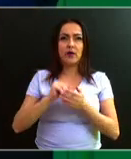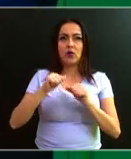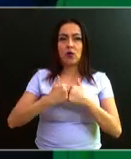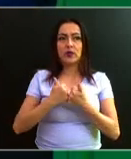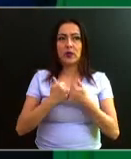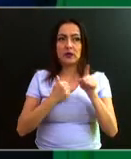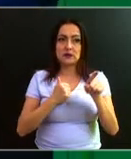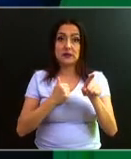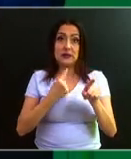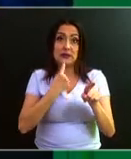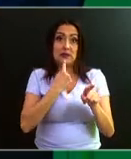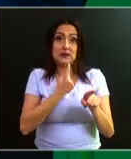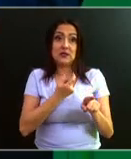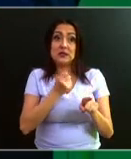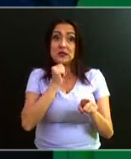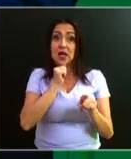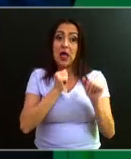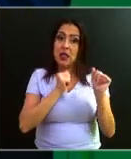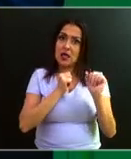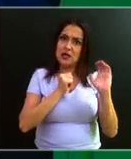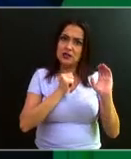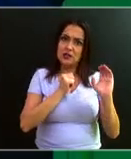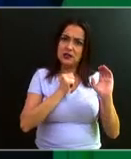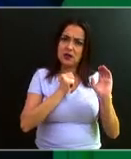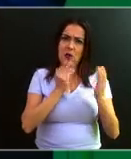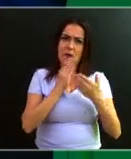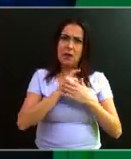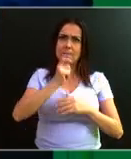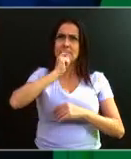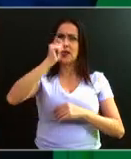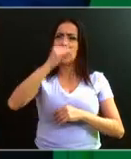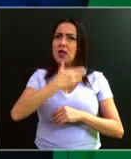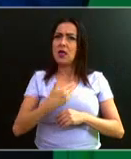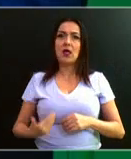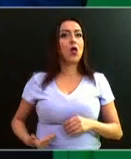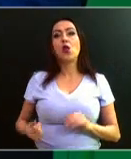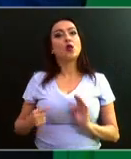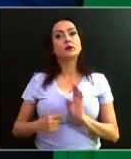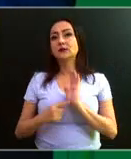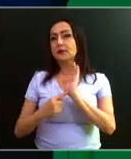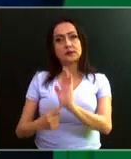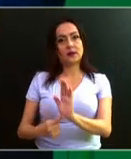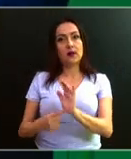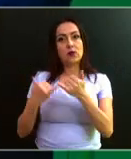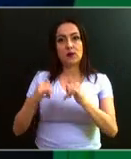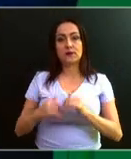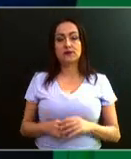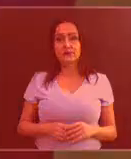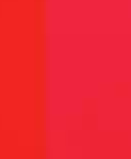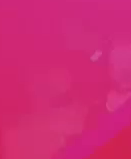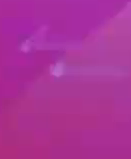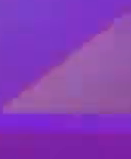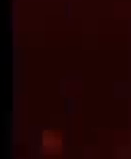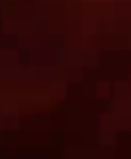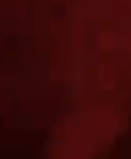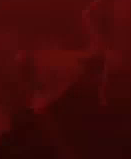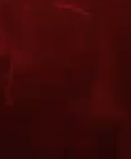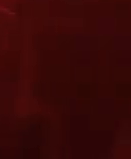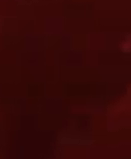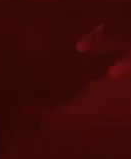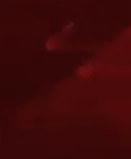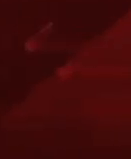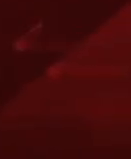contra de este, diciendo de que si Adrián Chinchilla vuelve a pitar un partido de Herediano, no se presentará a jugar.